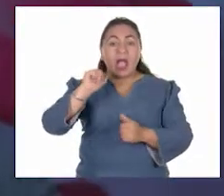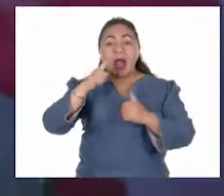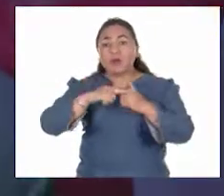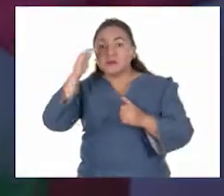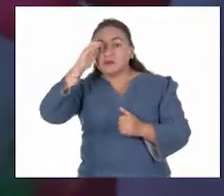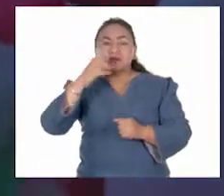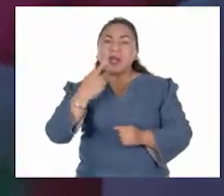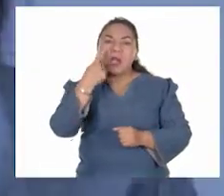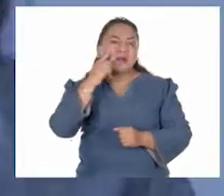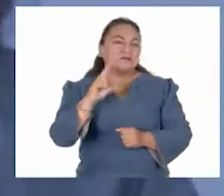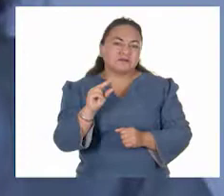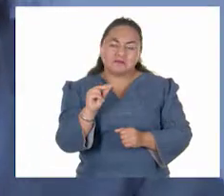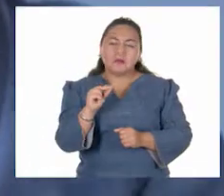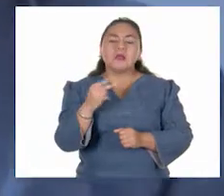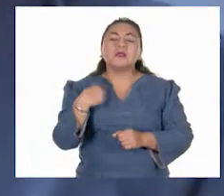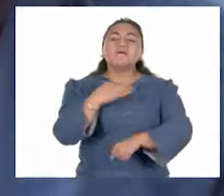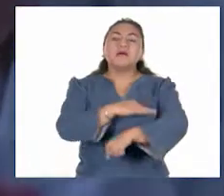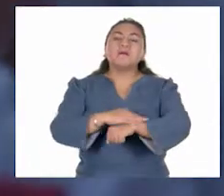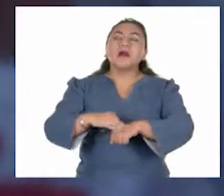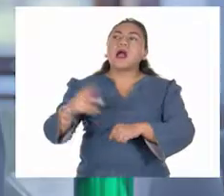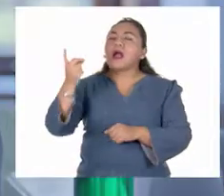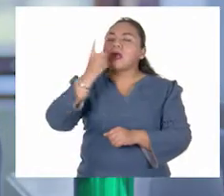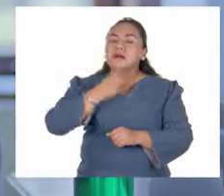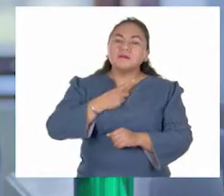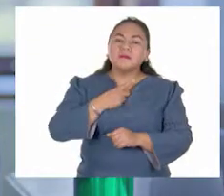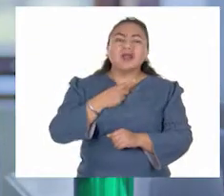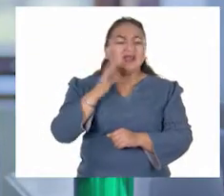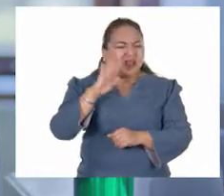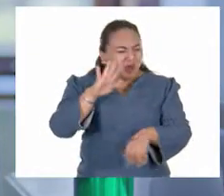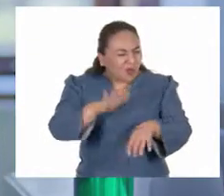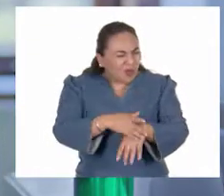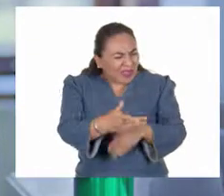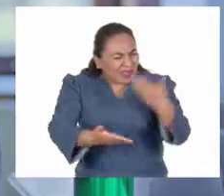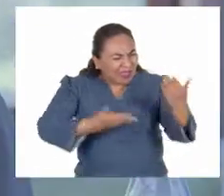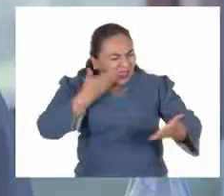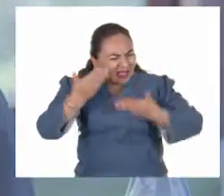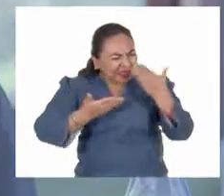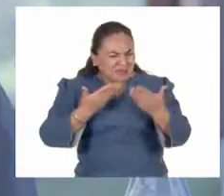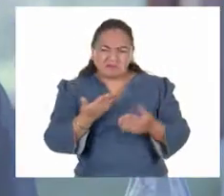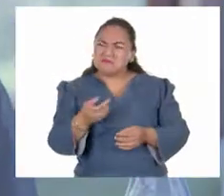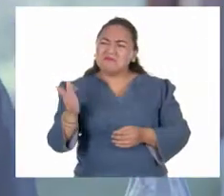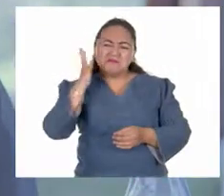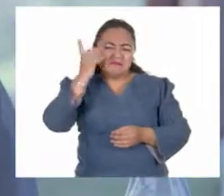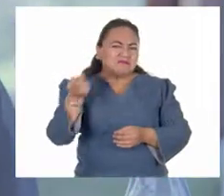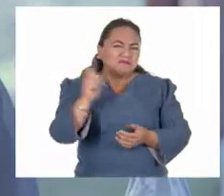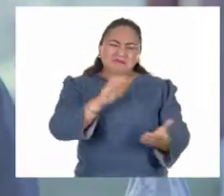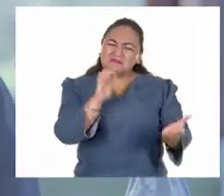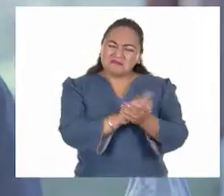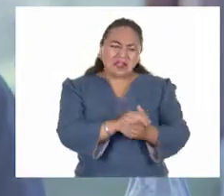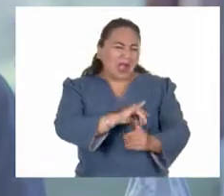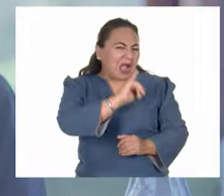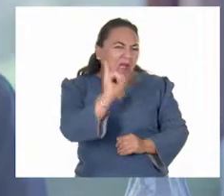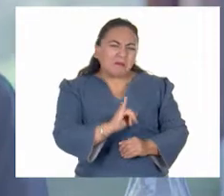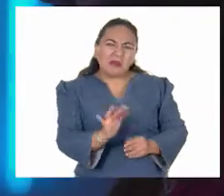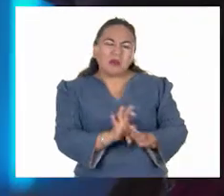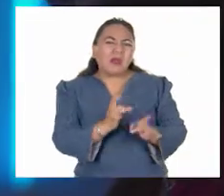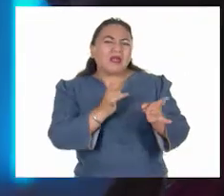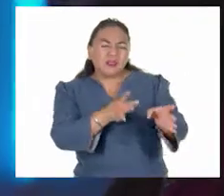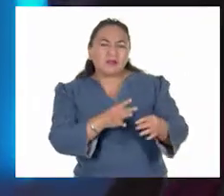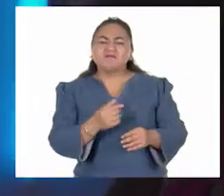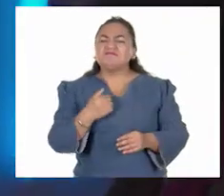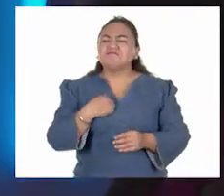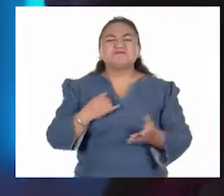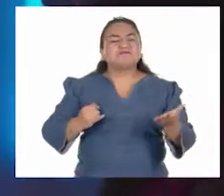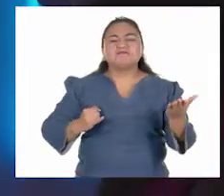alguna ciencia y nunca faltó el familiar que me dijera: ¿por qué estudias eso? Nadie se va a querer casar contigo.